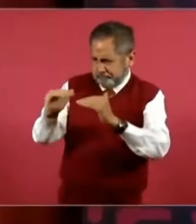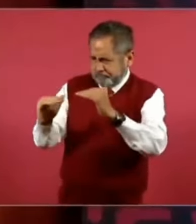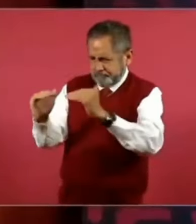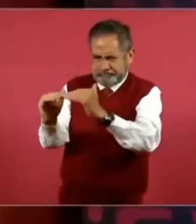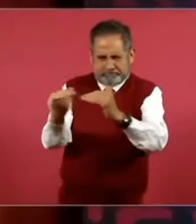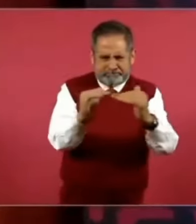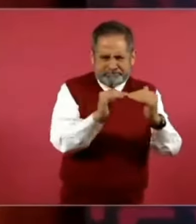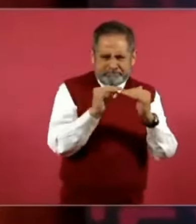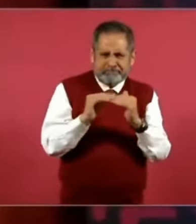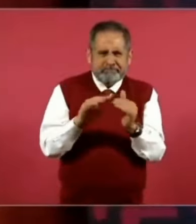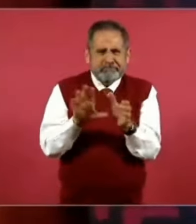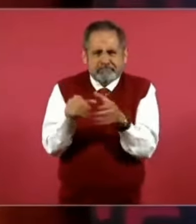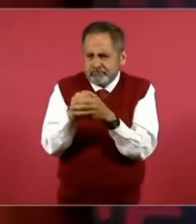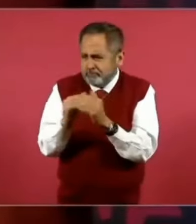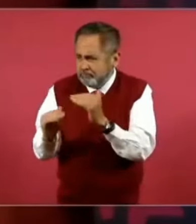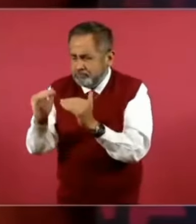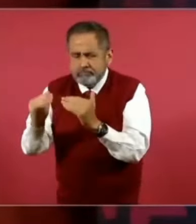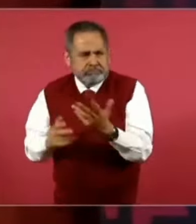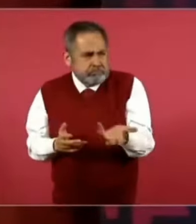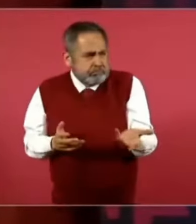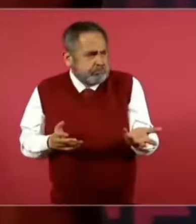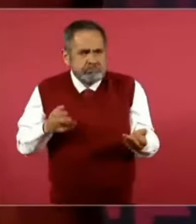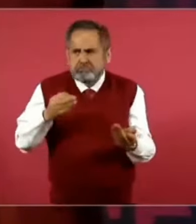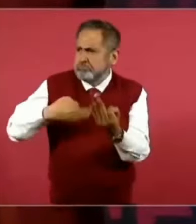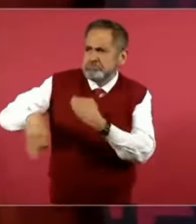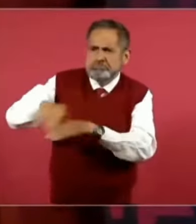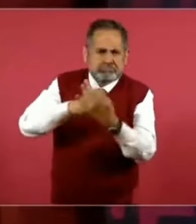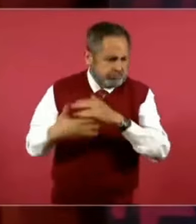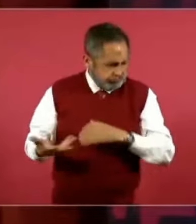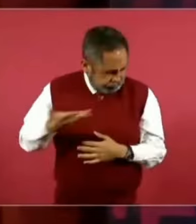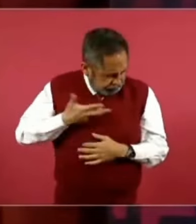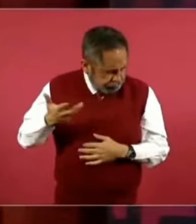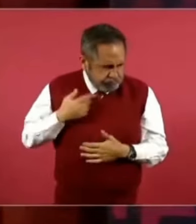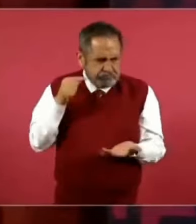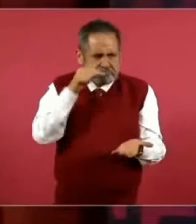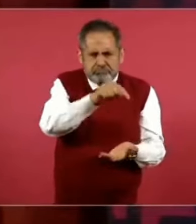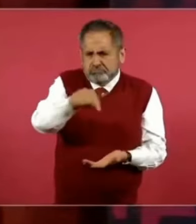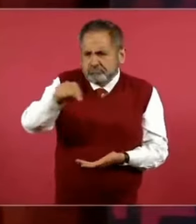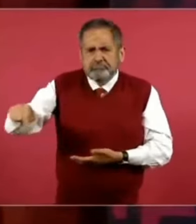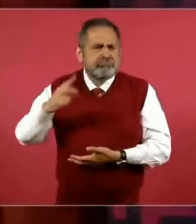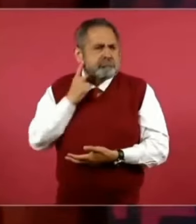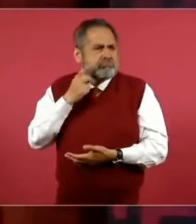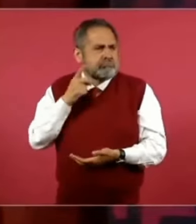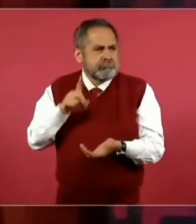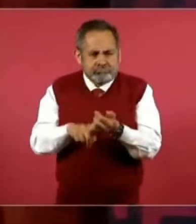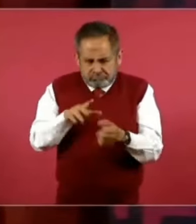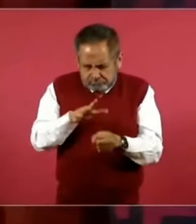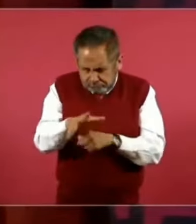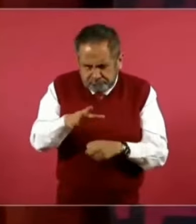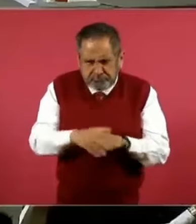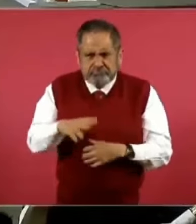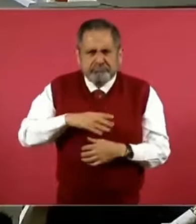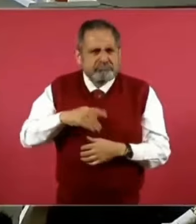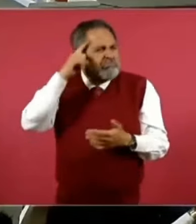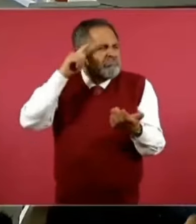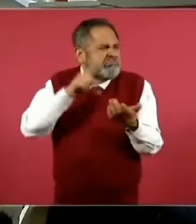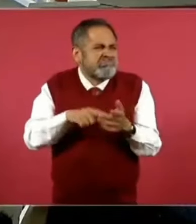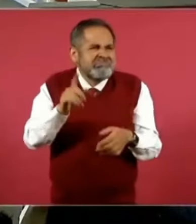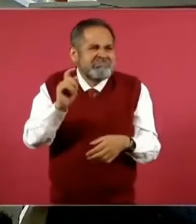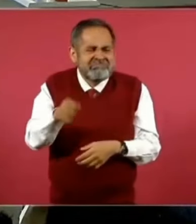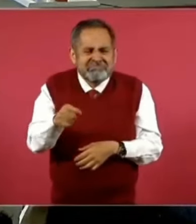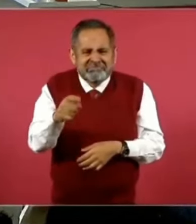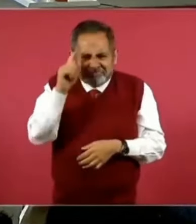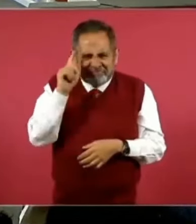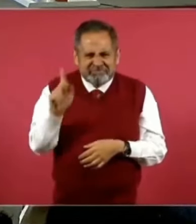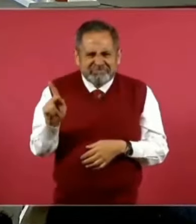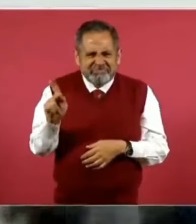representadas pues todas van a estar representadas creo que H hasta el